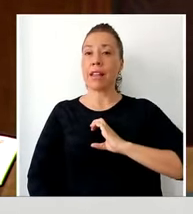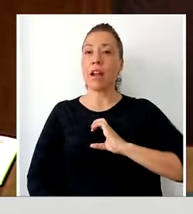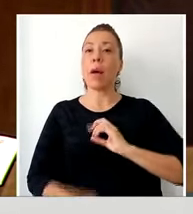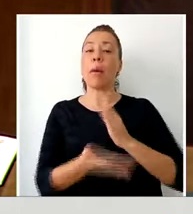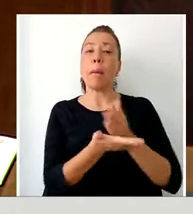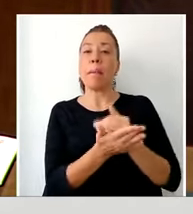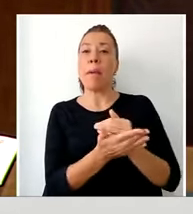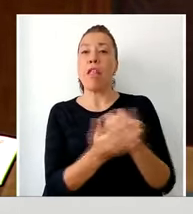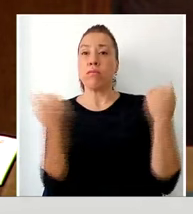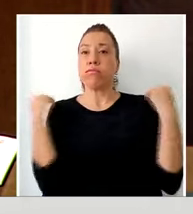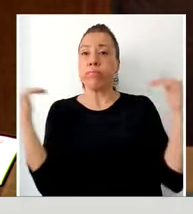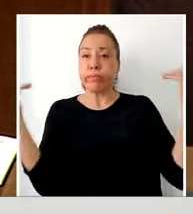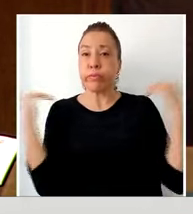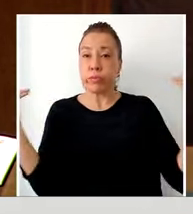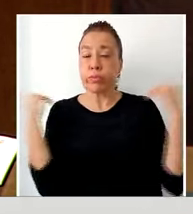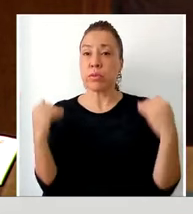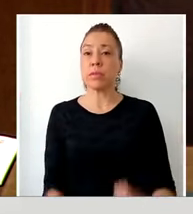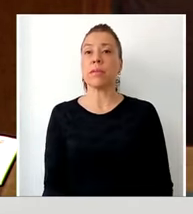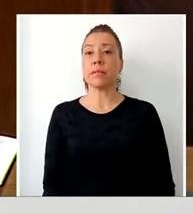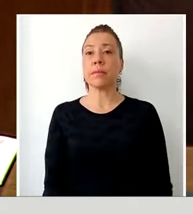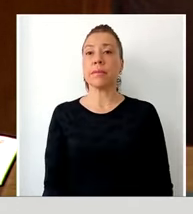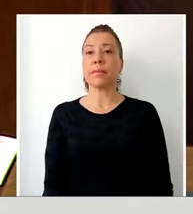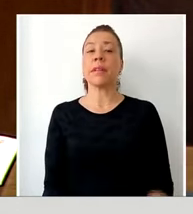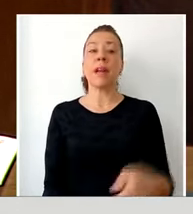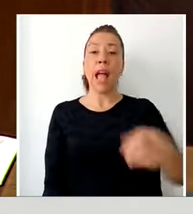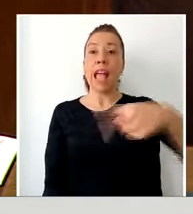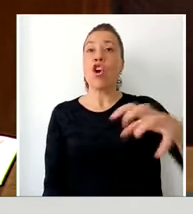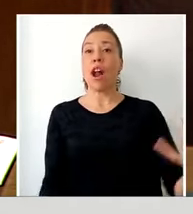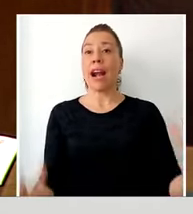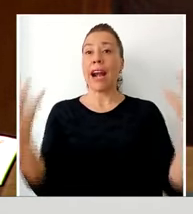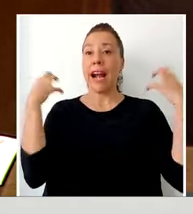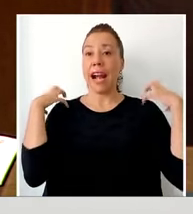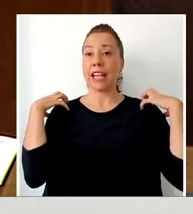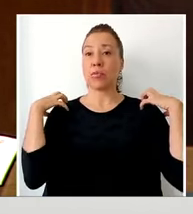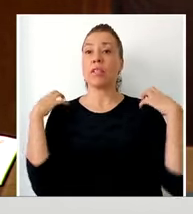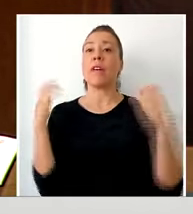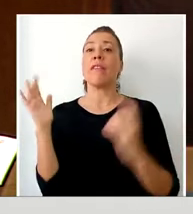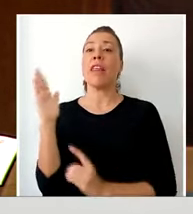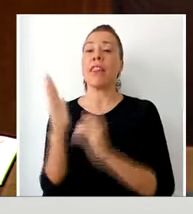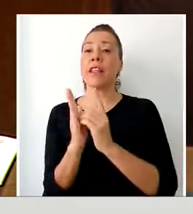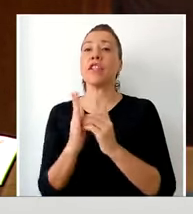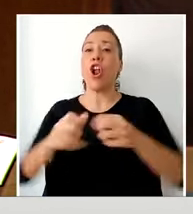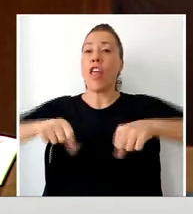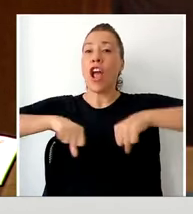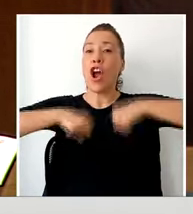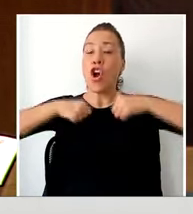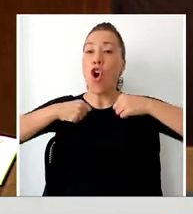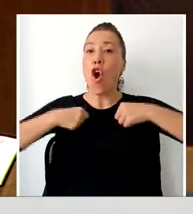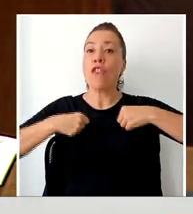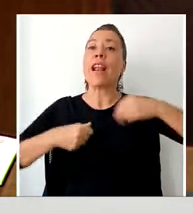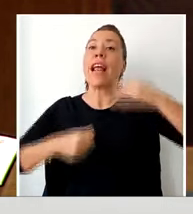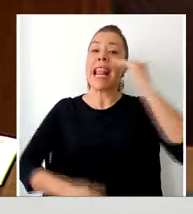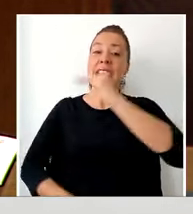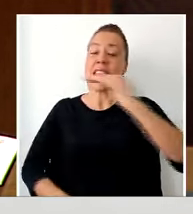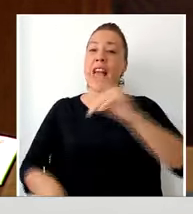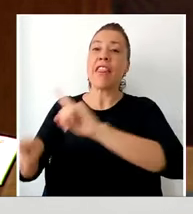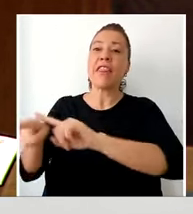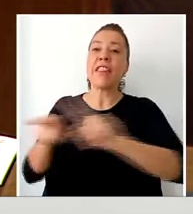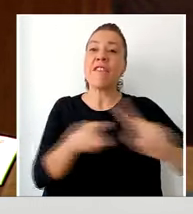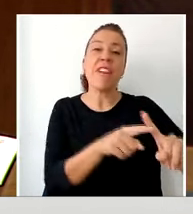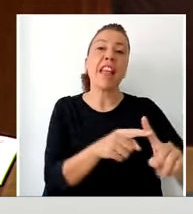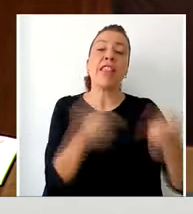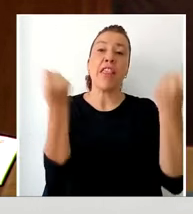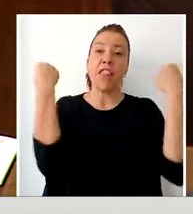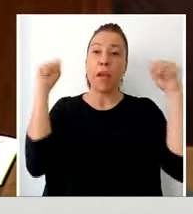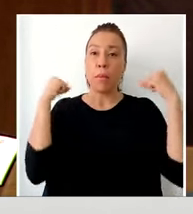por supuesto tienen a cargo el desarrollo de los jóvenes y niñas en nuestro país en diversas disciplinas como